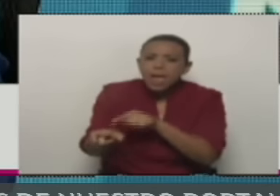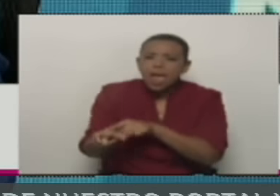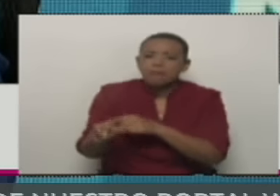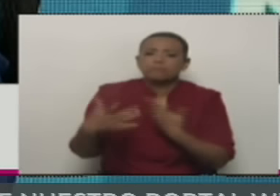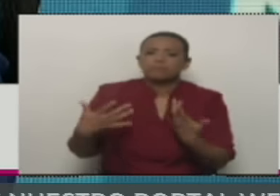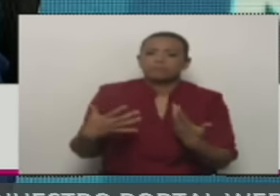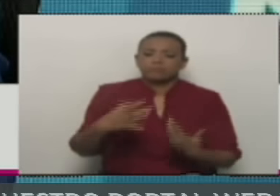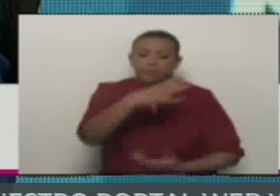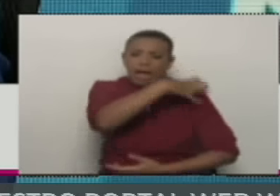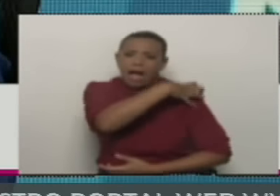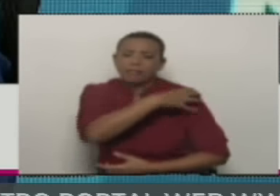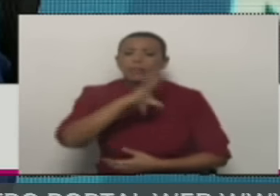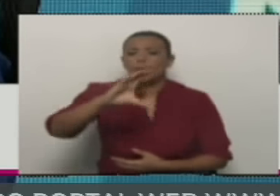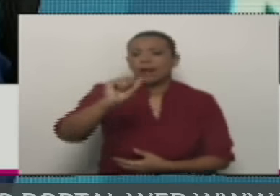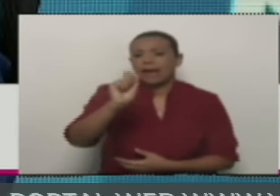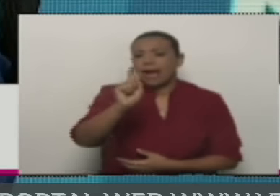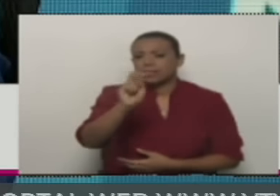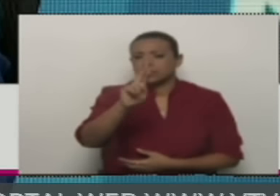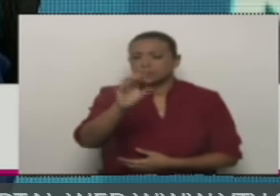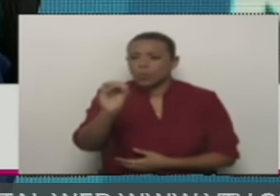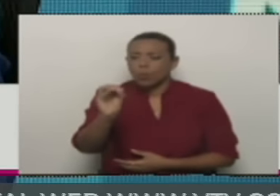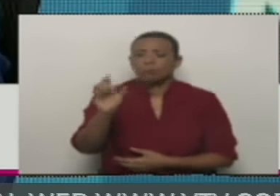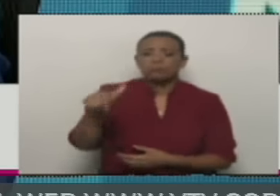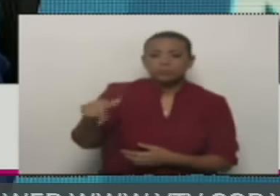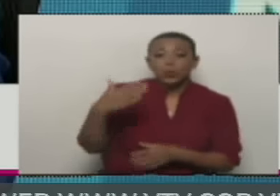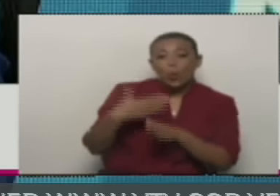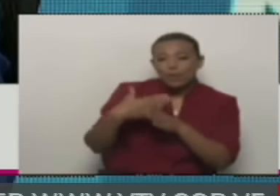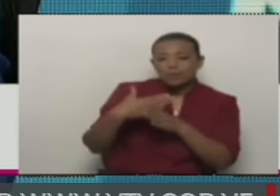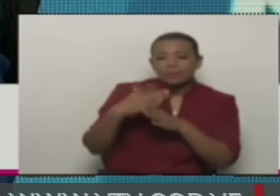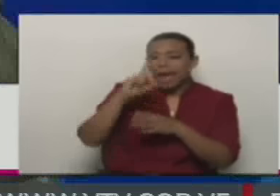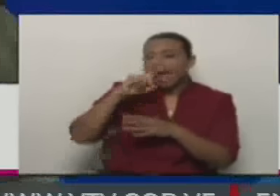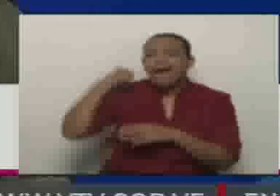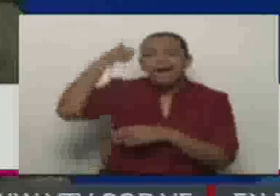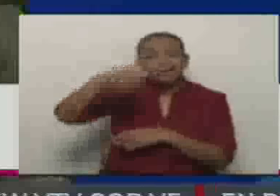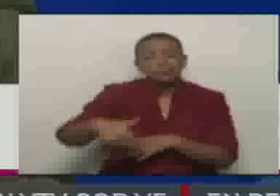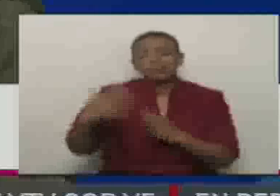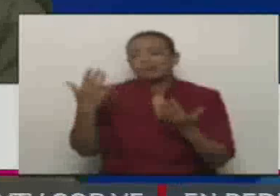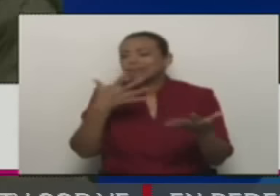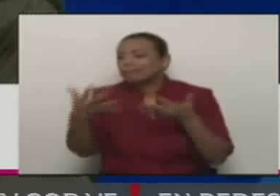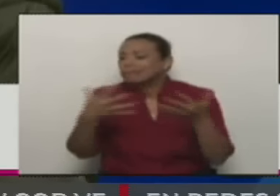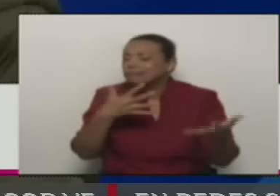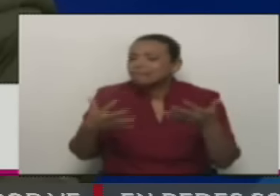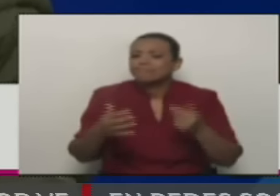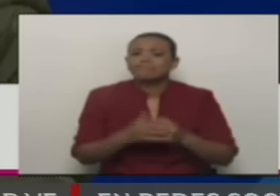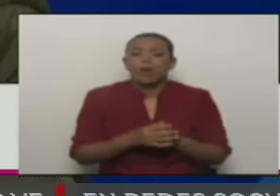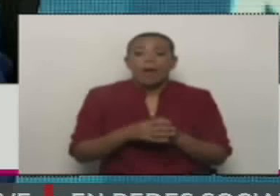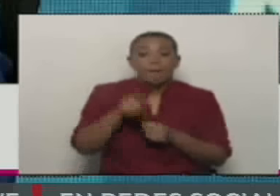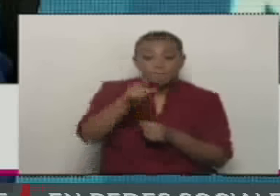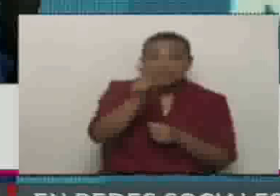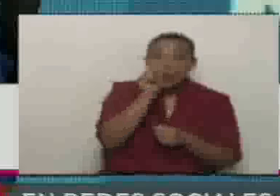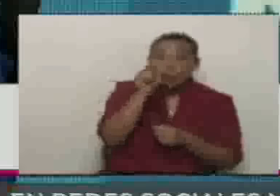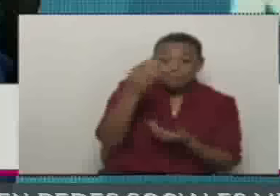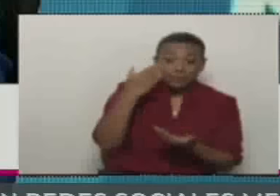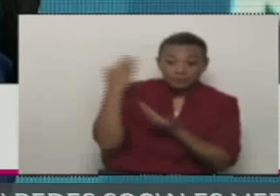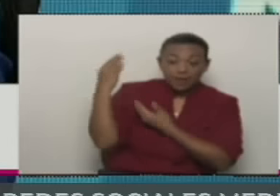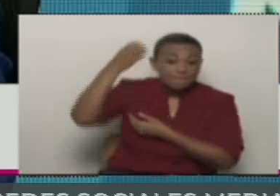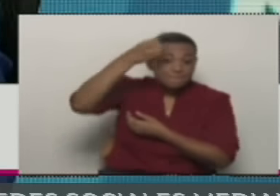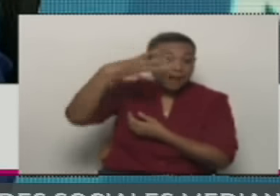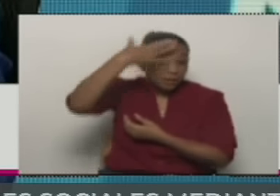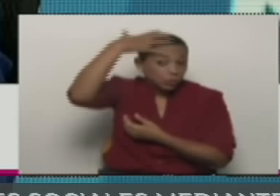comandante Castro Soteldo, porque es un sueño compartido de varios años, para que él sea